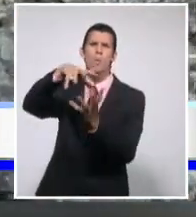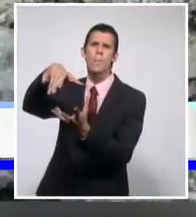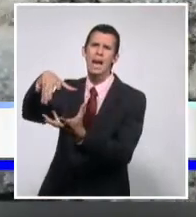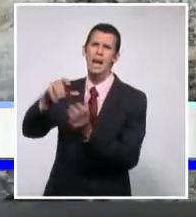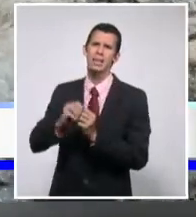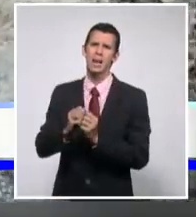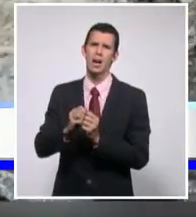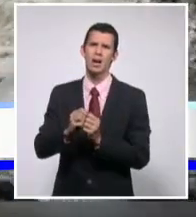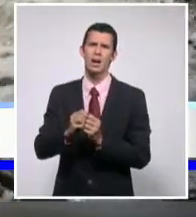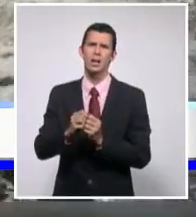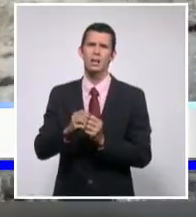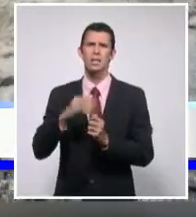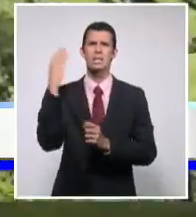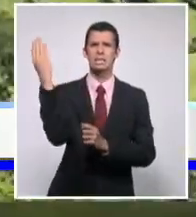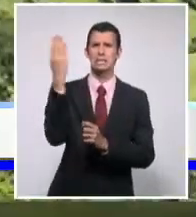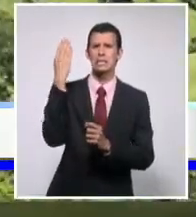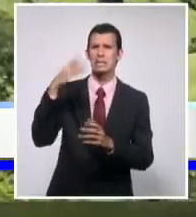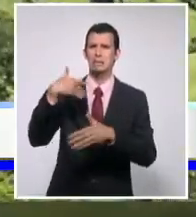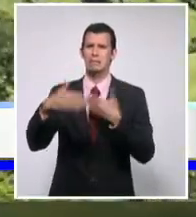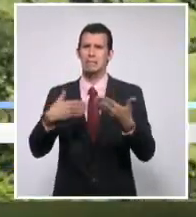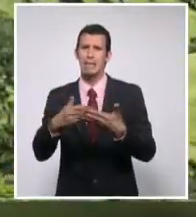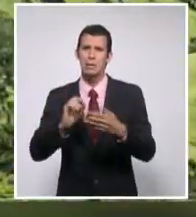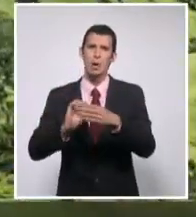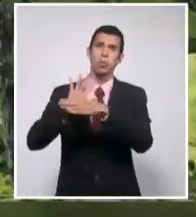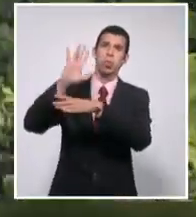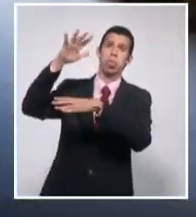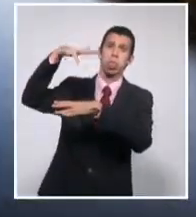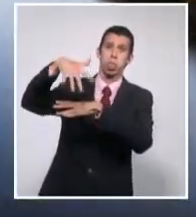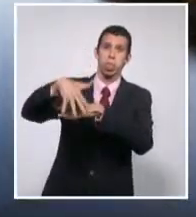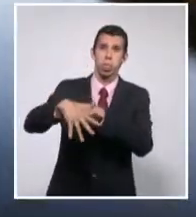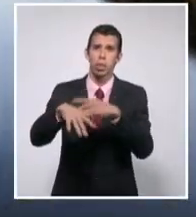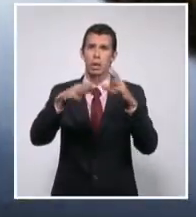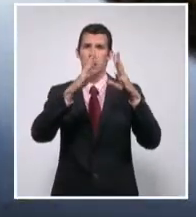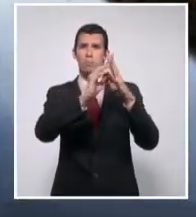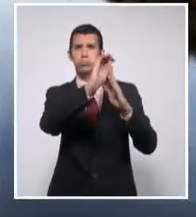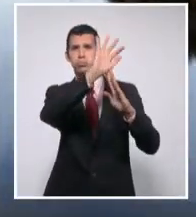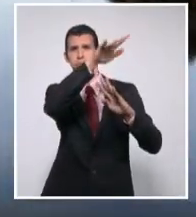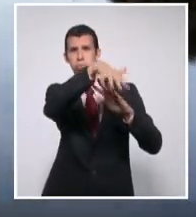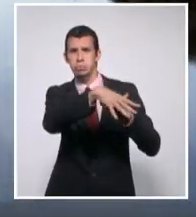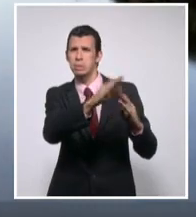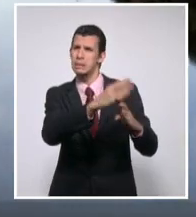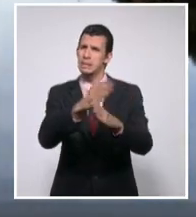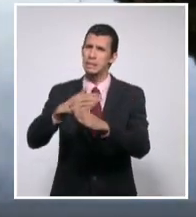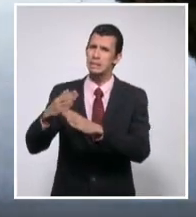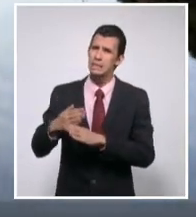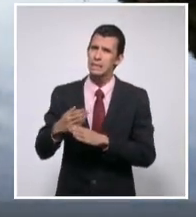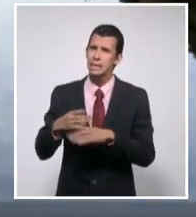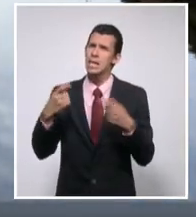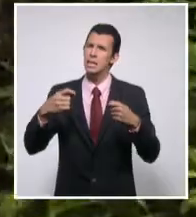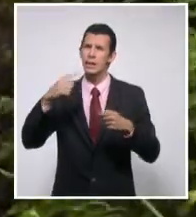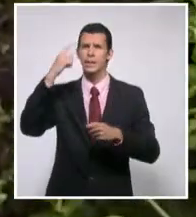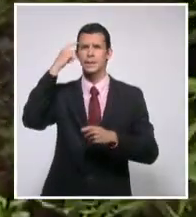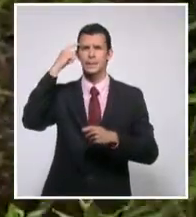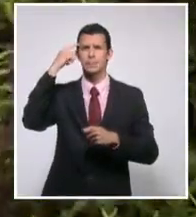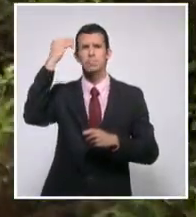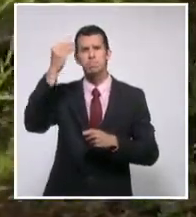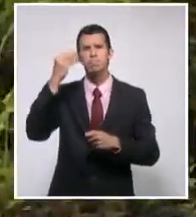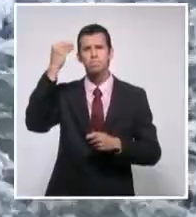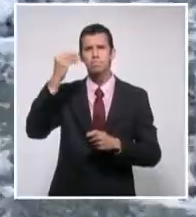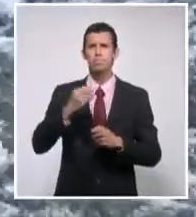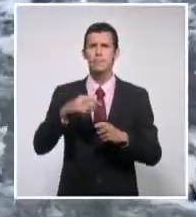cambio climático. Su secretario general alertó del gran riesgo que representa la